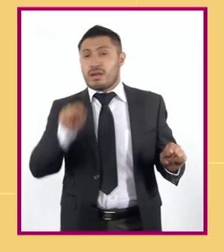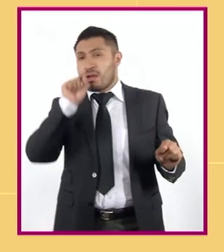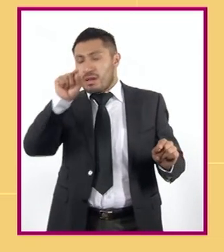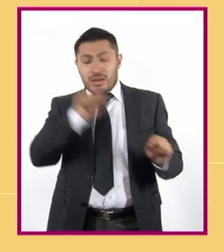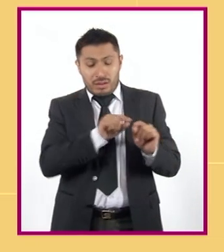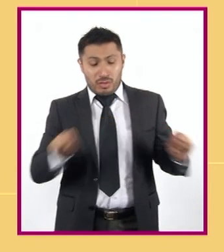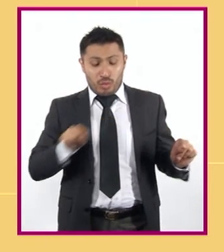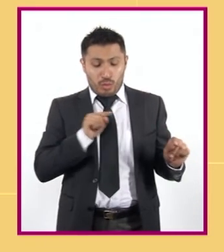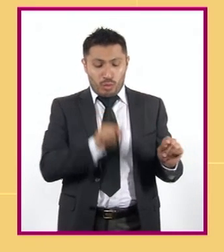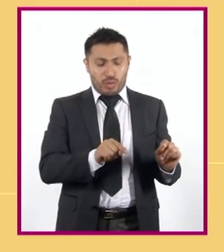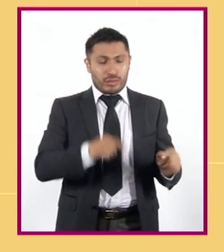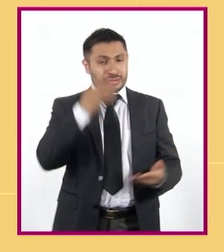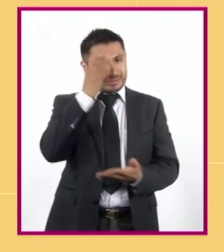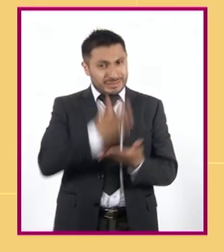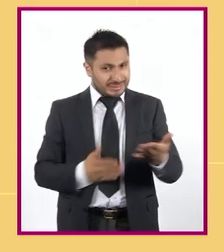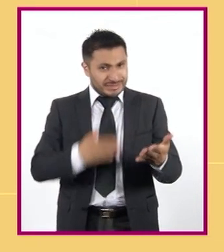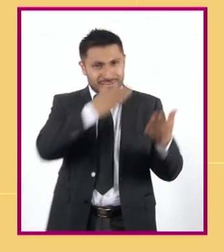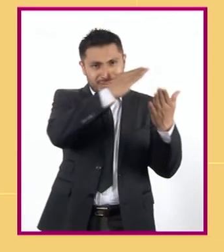lados.